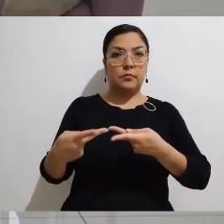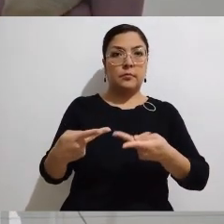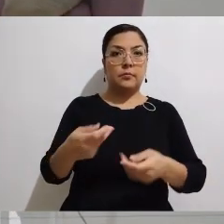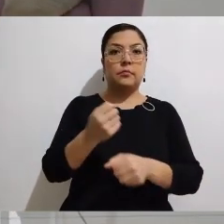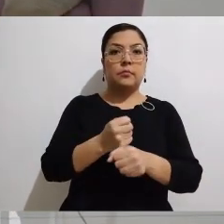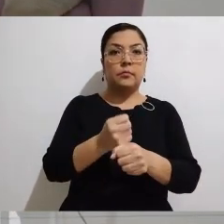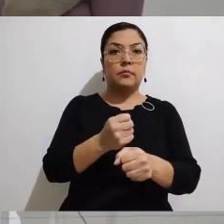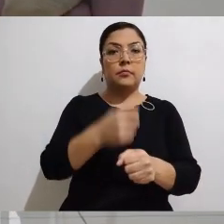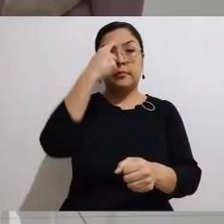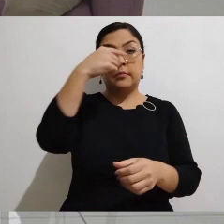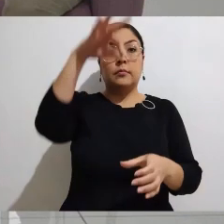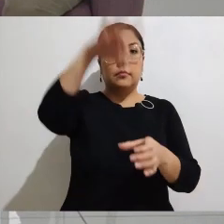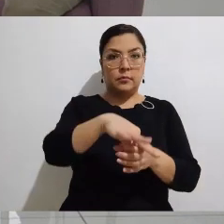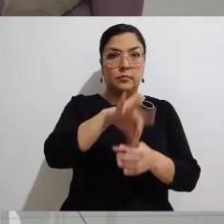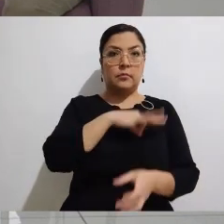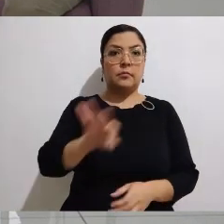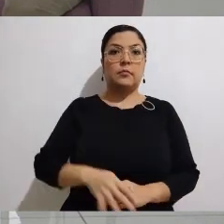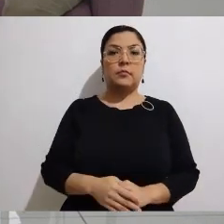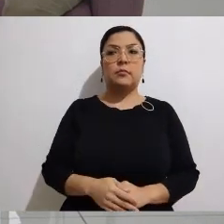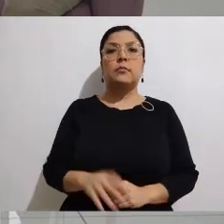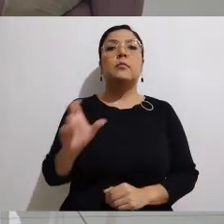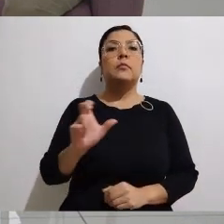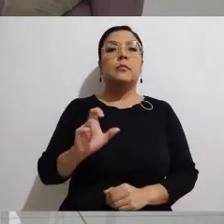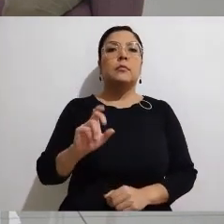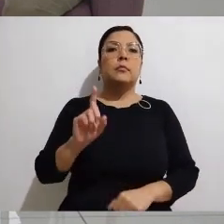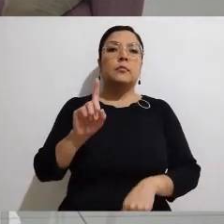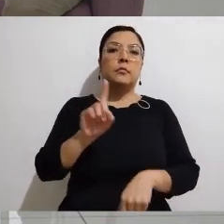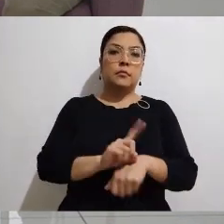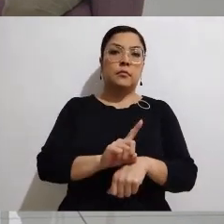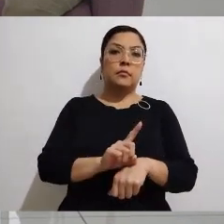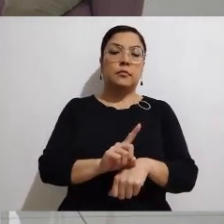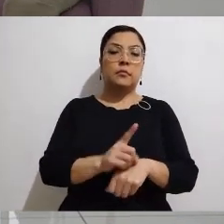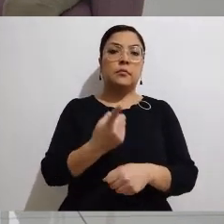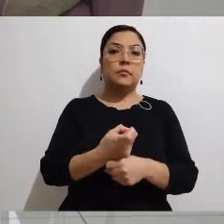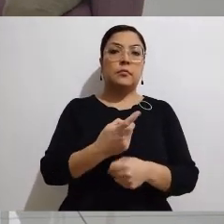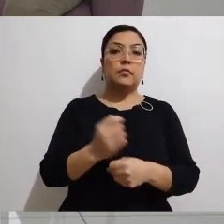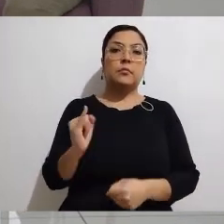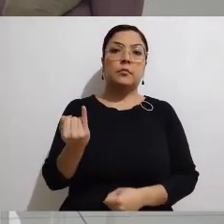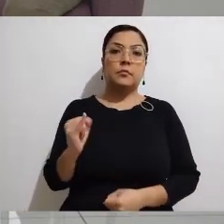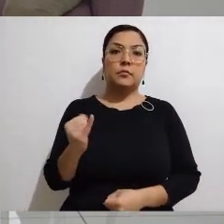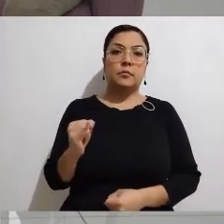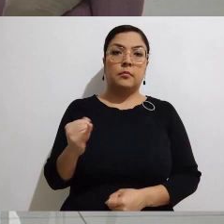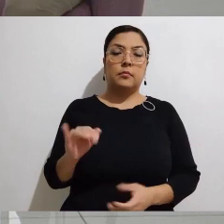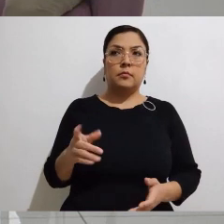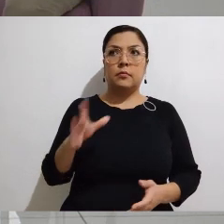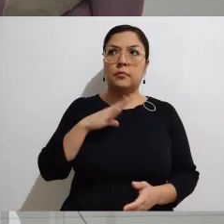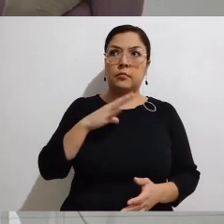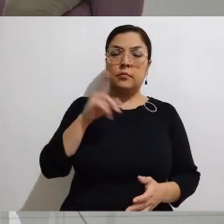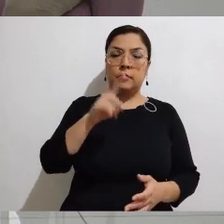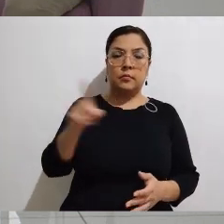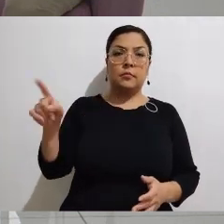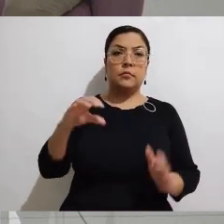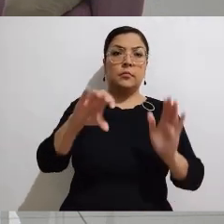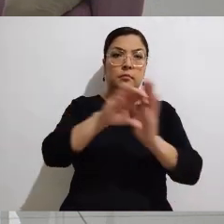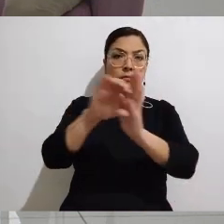que ustedes el día de la jornada electoral, el primer domingo de junio del próximo año, encuentren debidamente instalada la casilla,